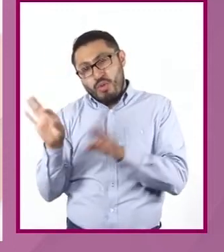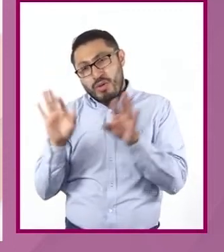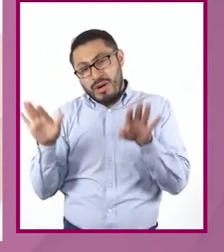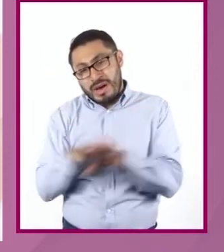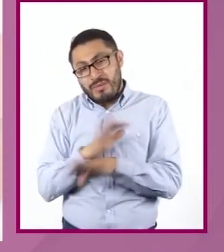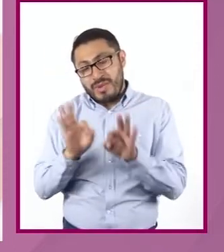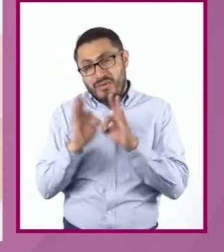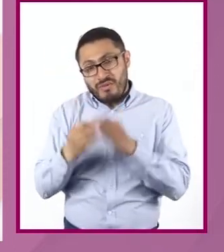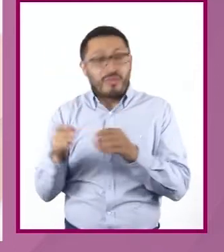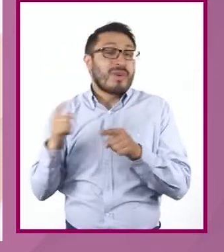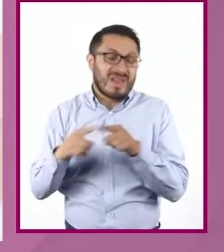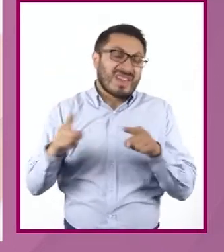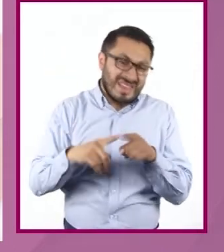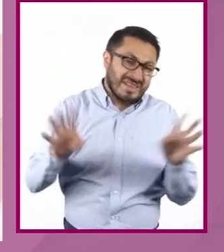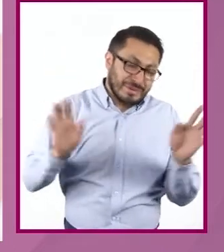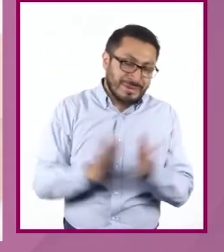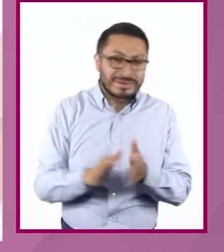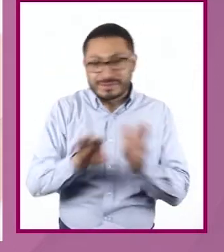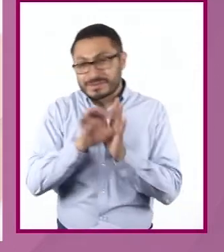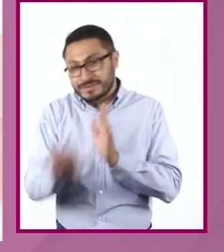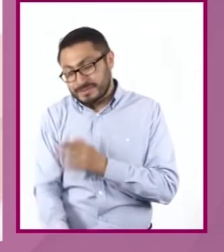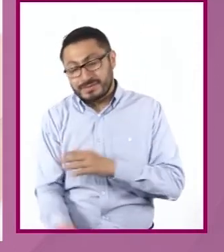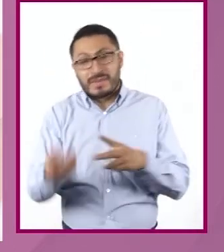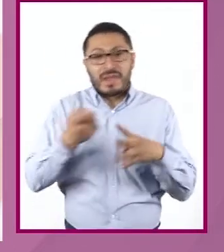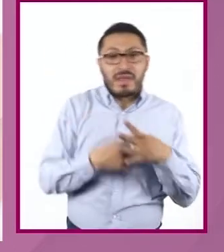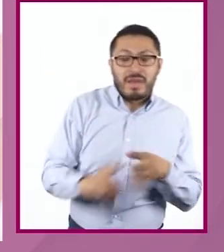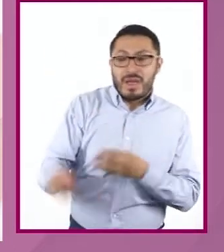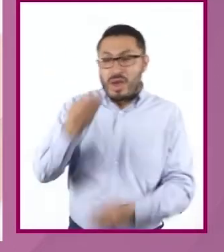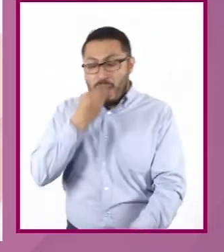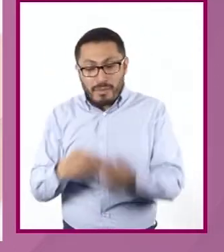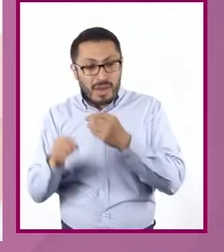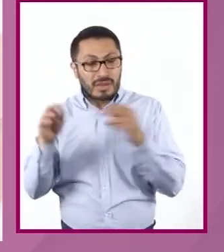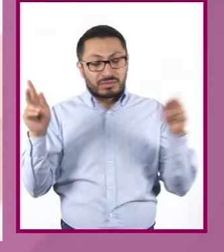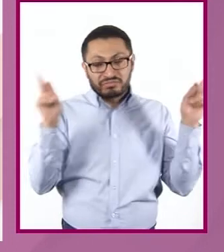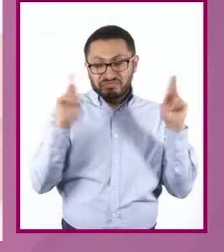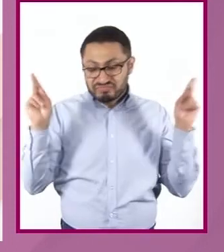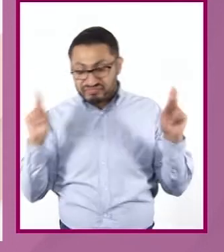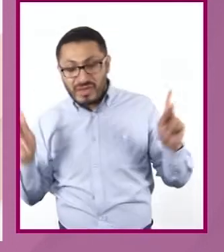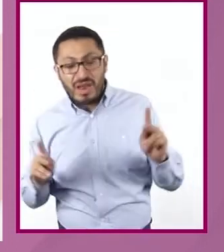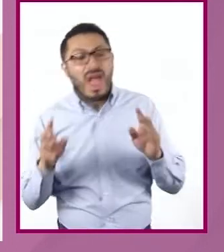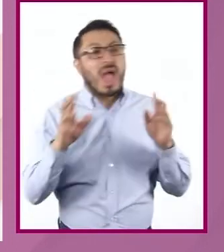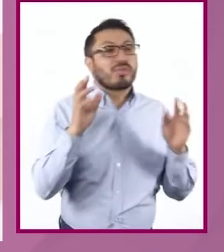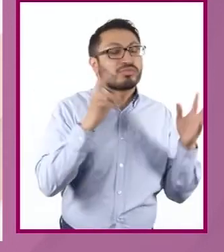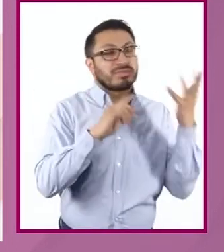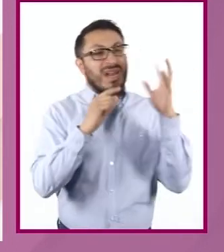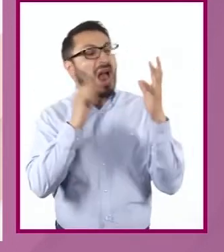modo por su cuenta. Por ejemplo, empezando a comer insectos en las cortezas. Quizás se extinguirían.